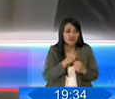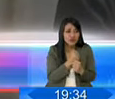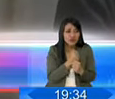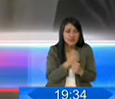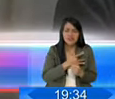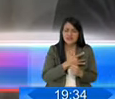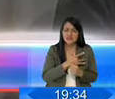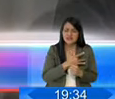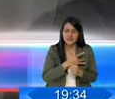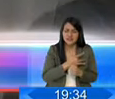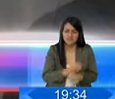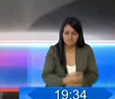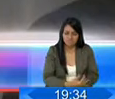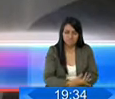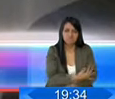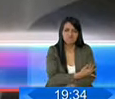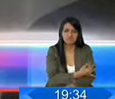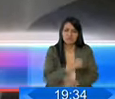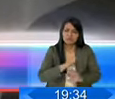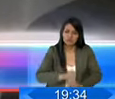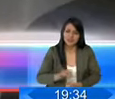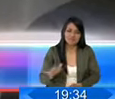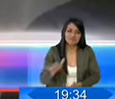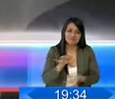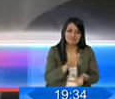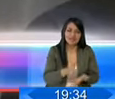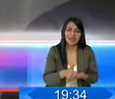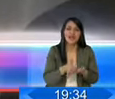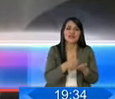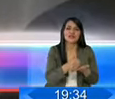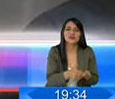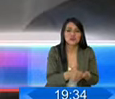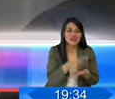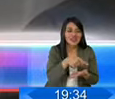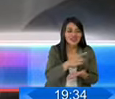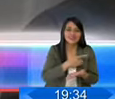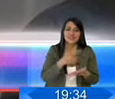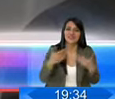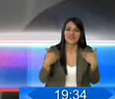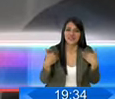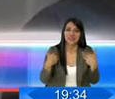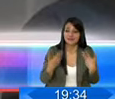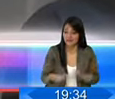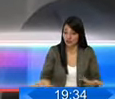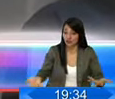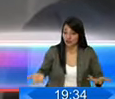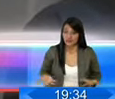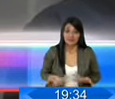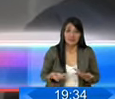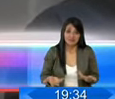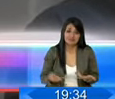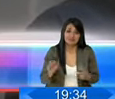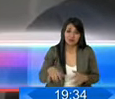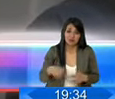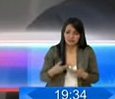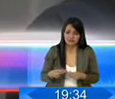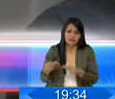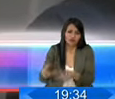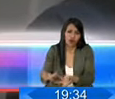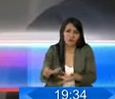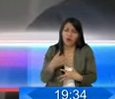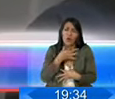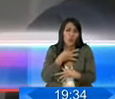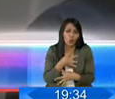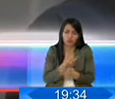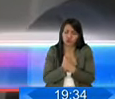nos ha motivado a poder brindar alegría a través de algunas cosas que nosotros podemos desprendernos con mucho